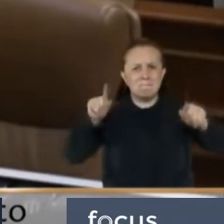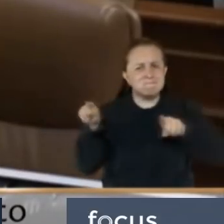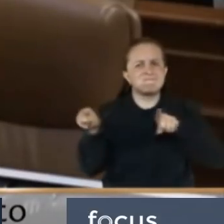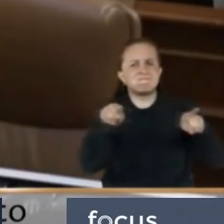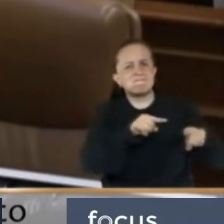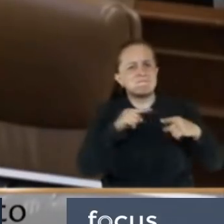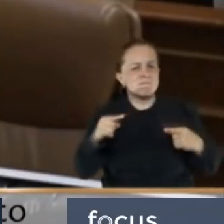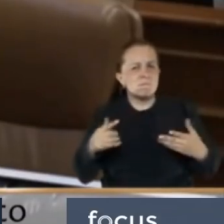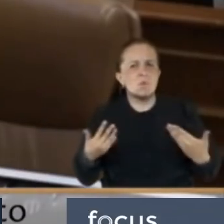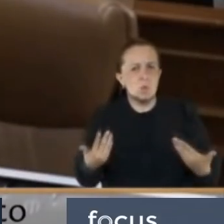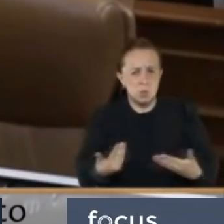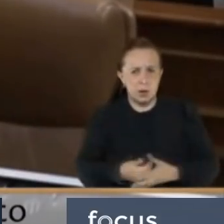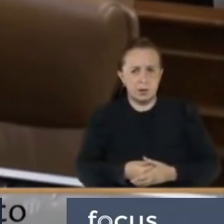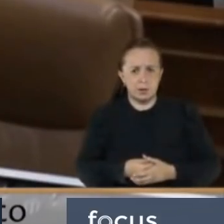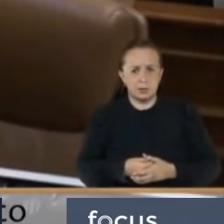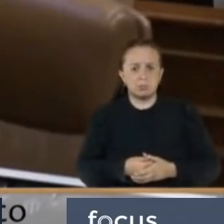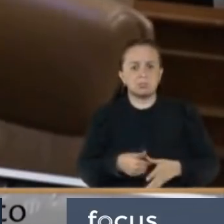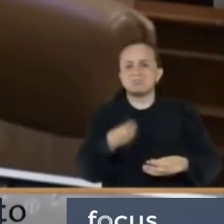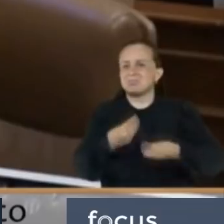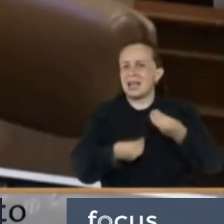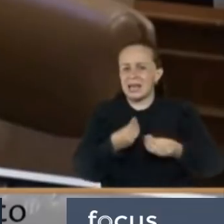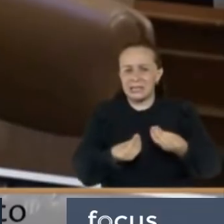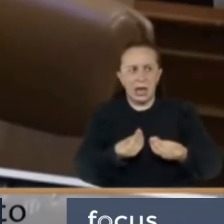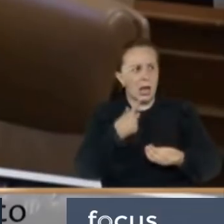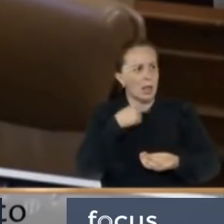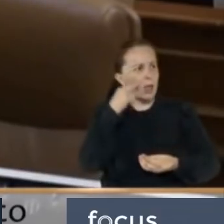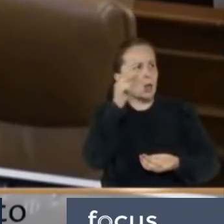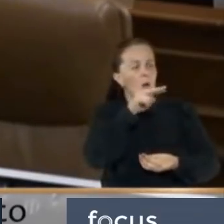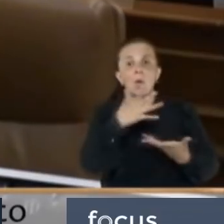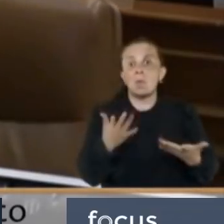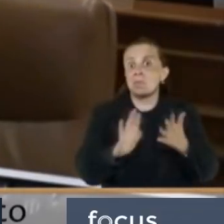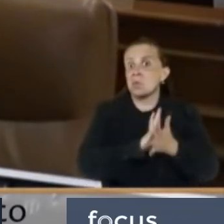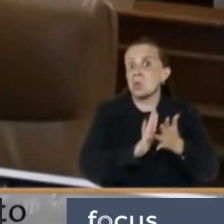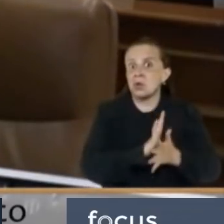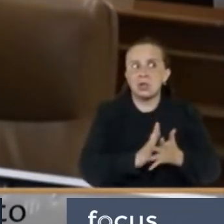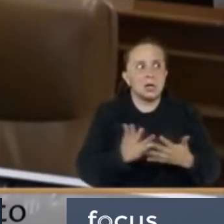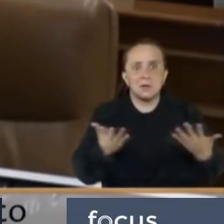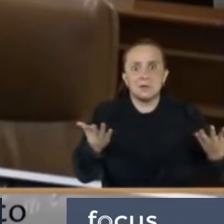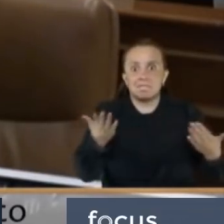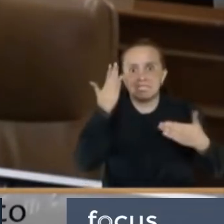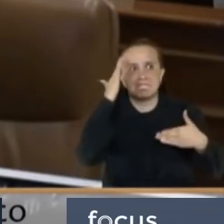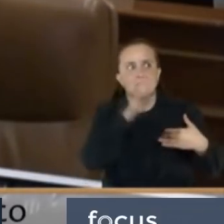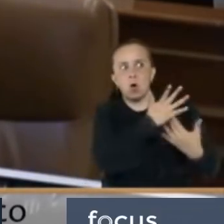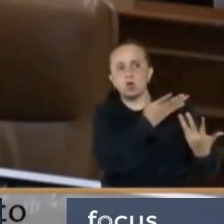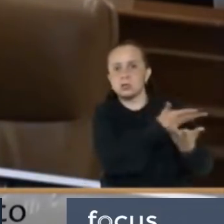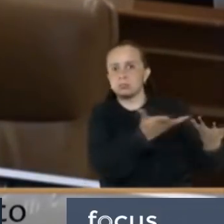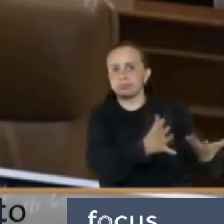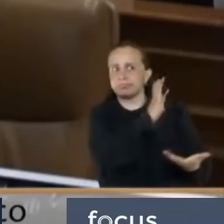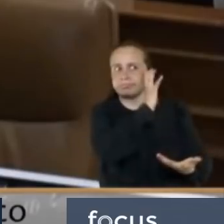que supuestamente iban a hacer o contándonos lo que supuestamente habían hecho.